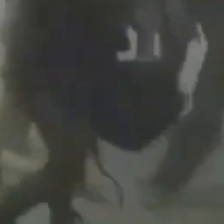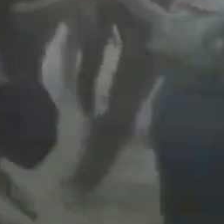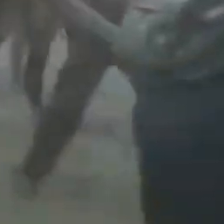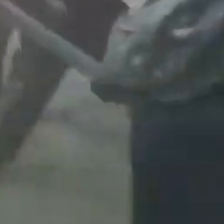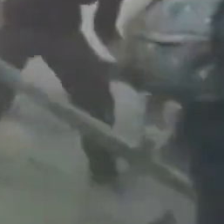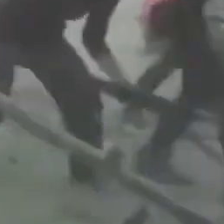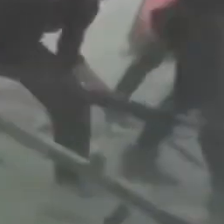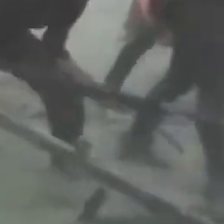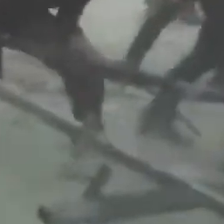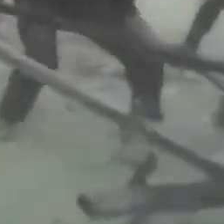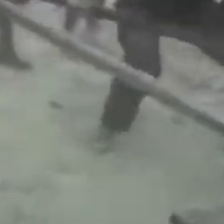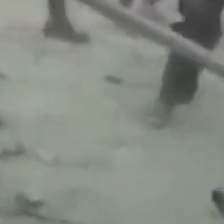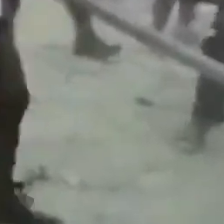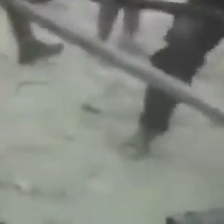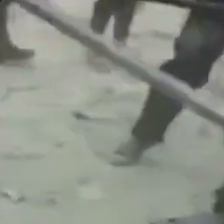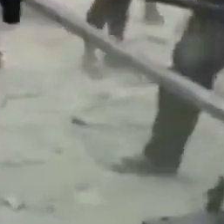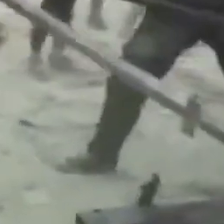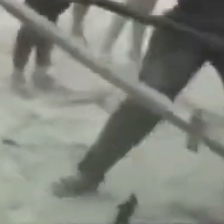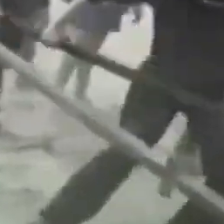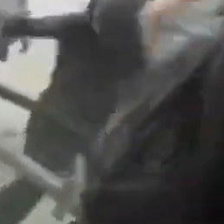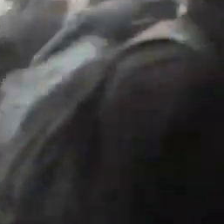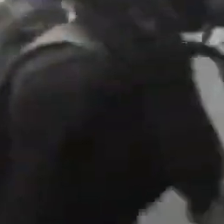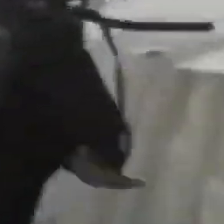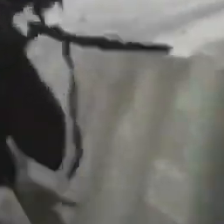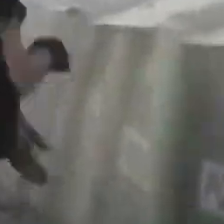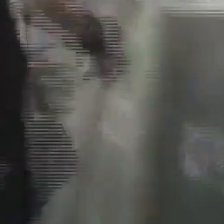Sí, extinguidor porque prendían fuego.